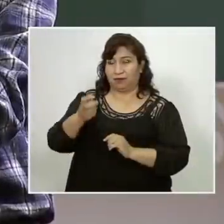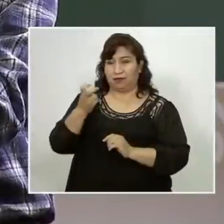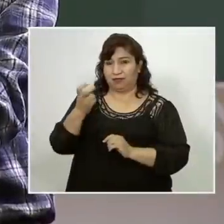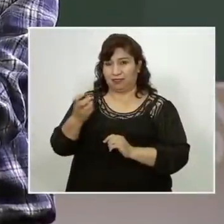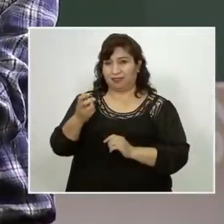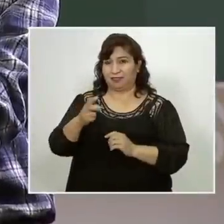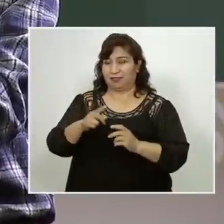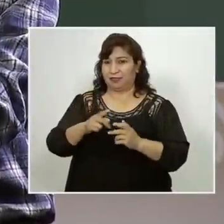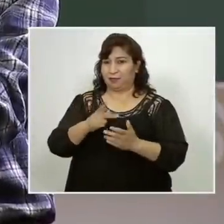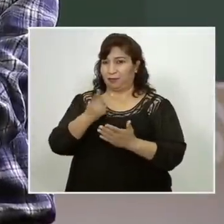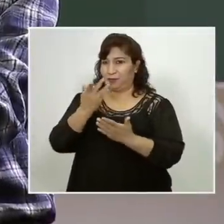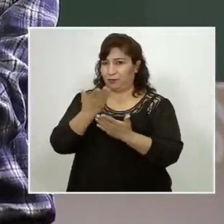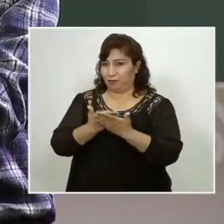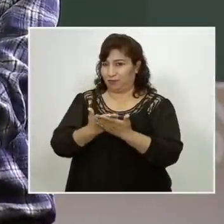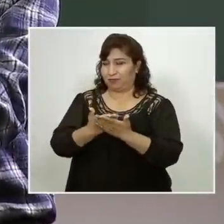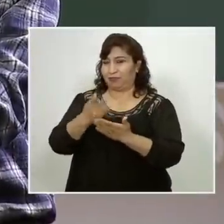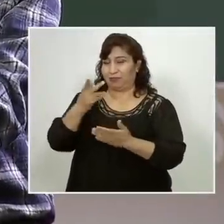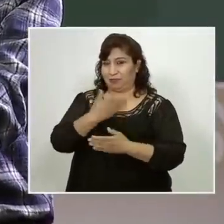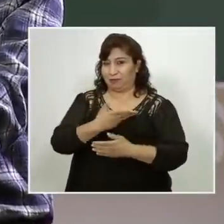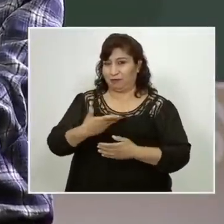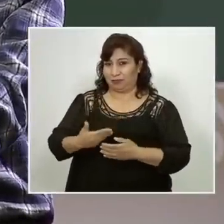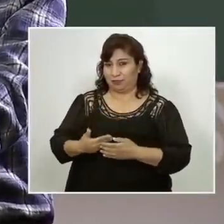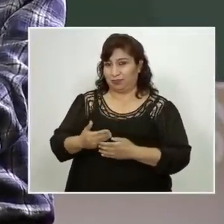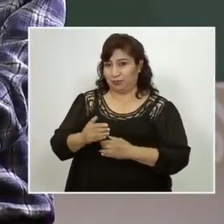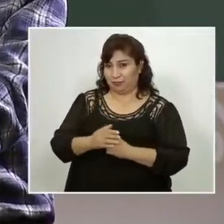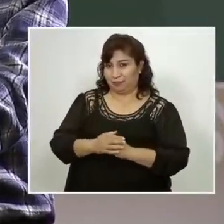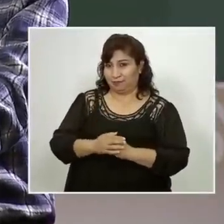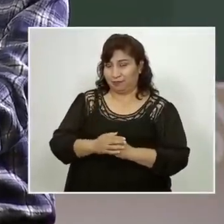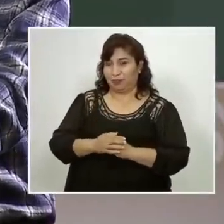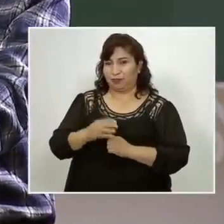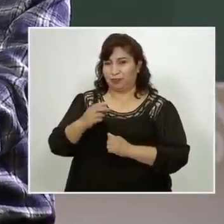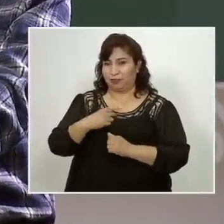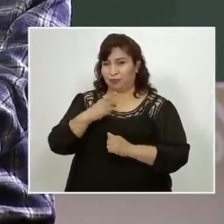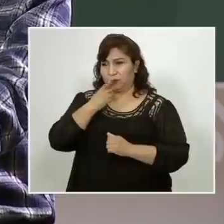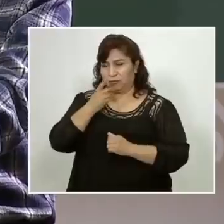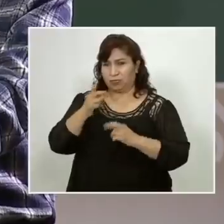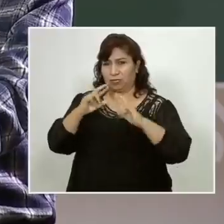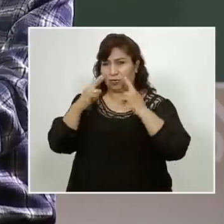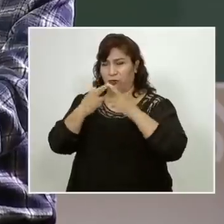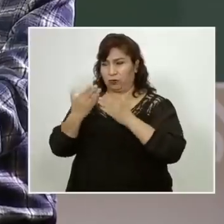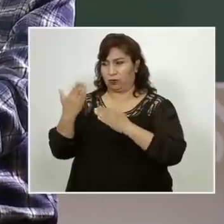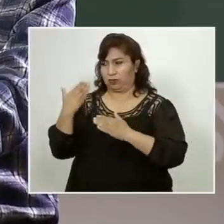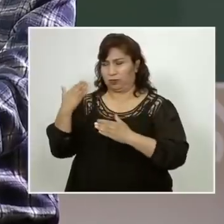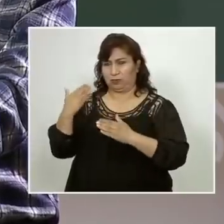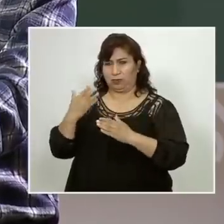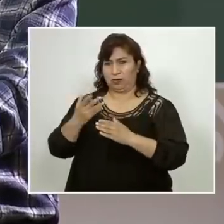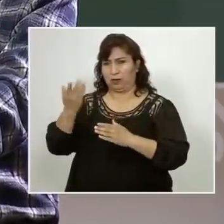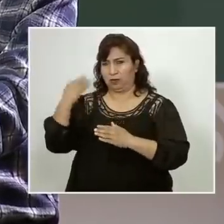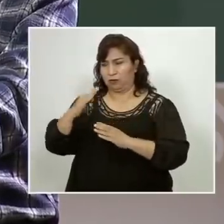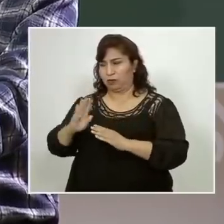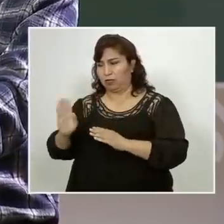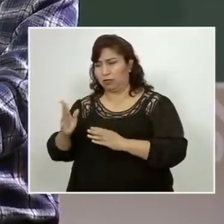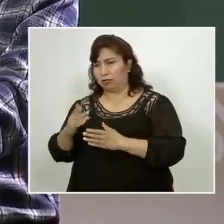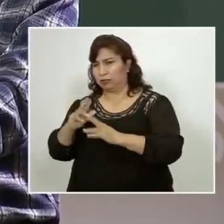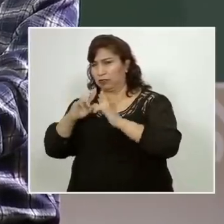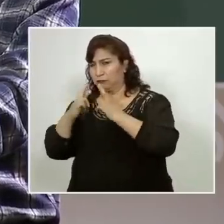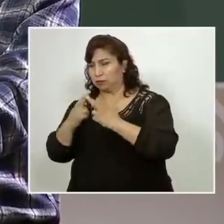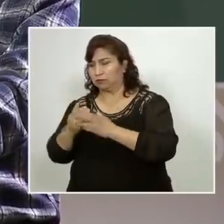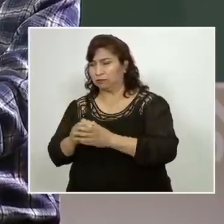iniciativa del presidente Biden. Yo le dije en la reunión trilateral que